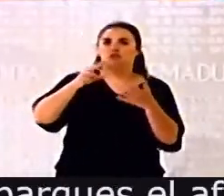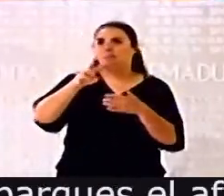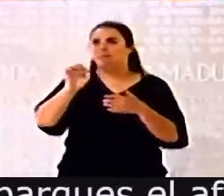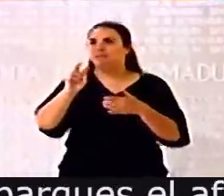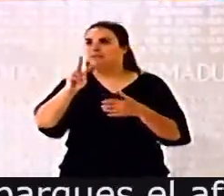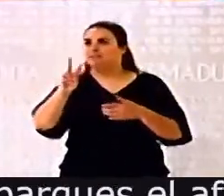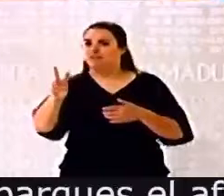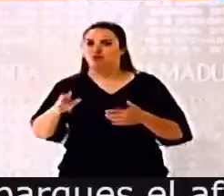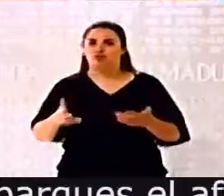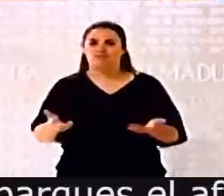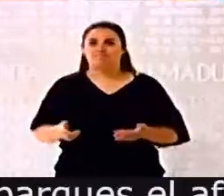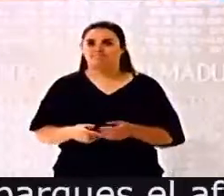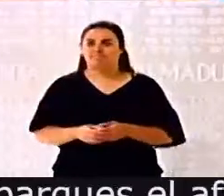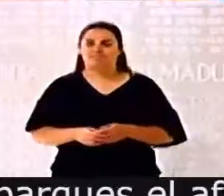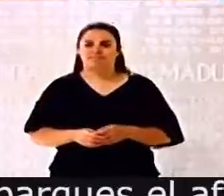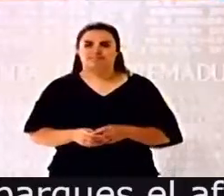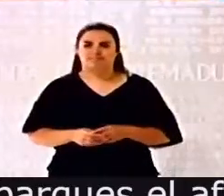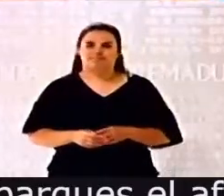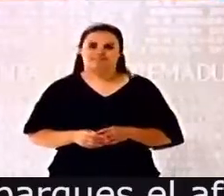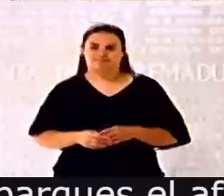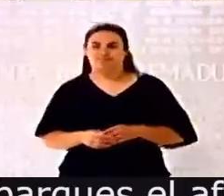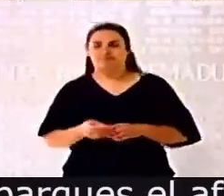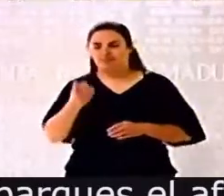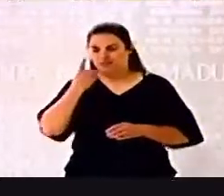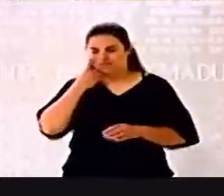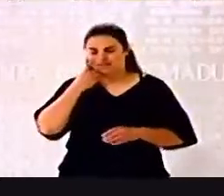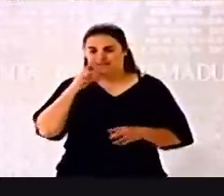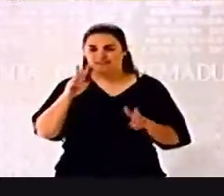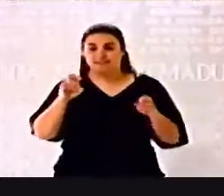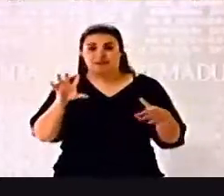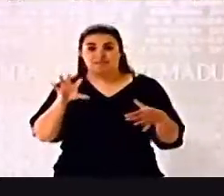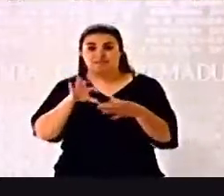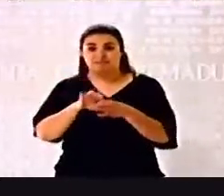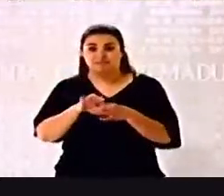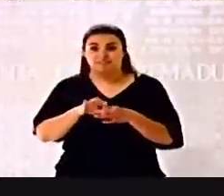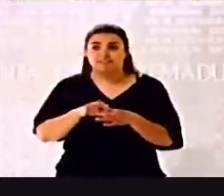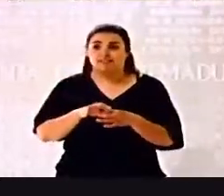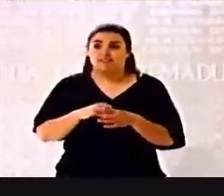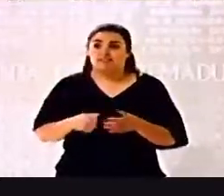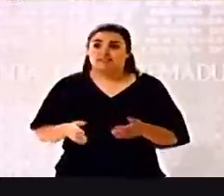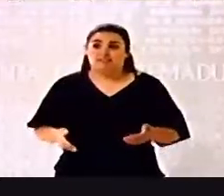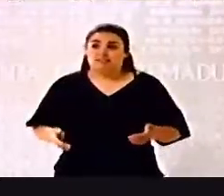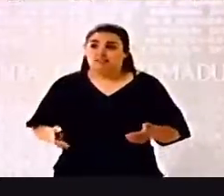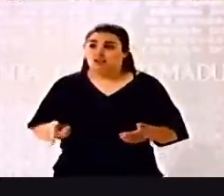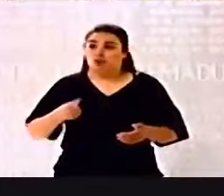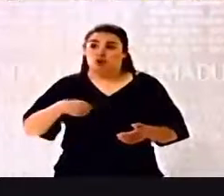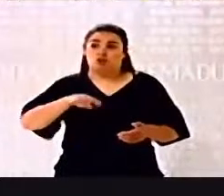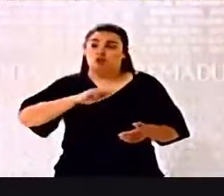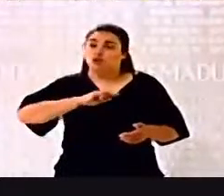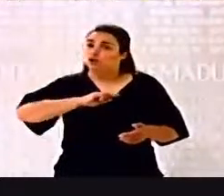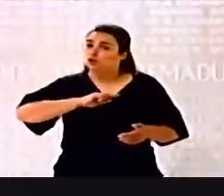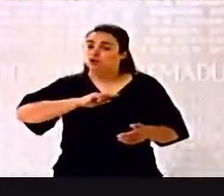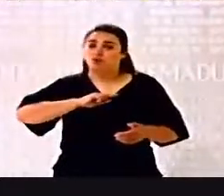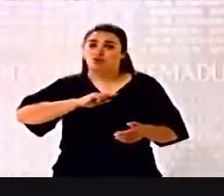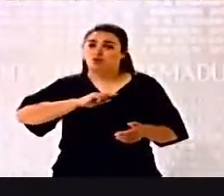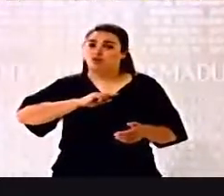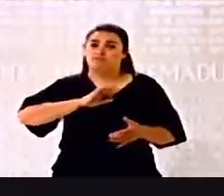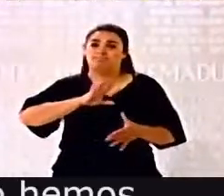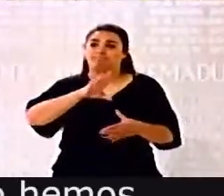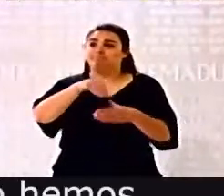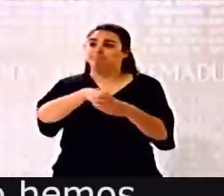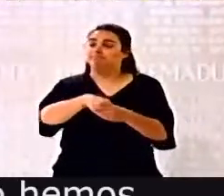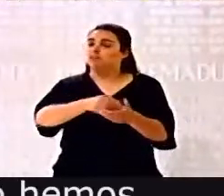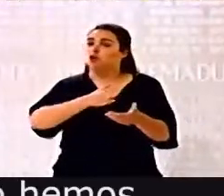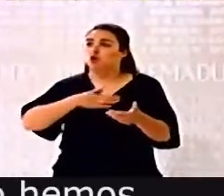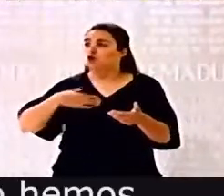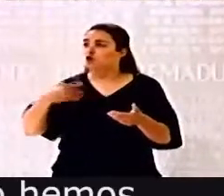años? Vamos a ver, con respecto a eso, nosotros no hemos querido hacer, no nos hemos